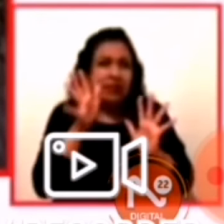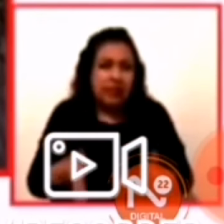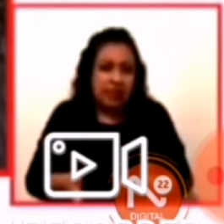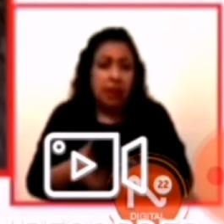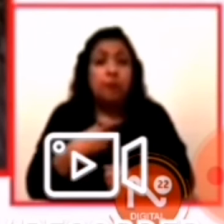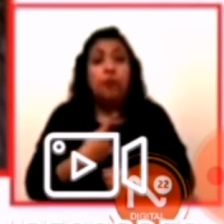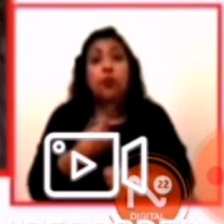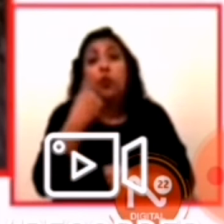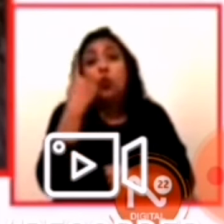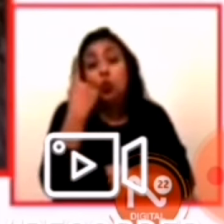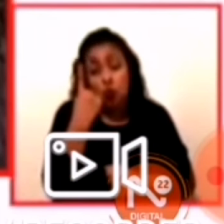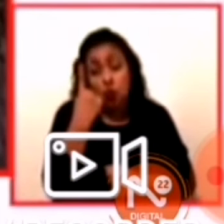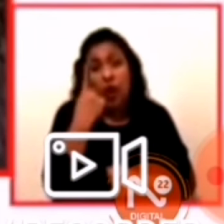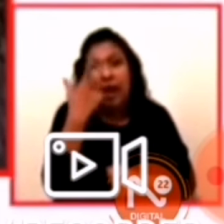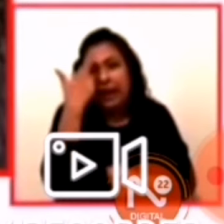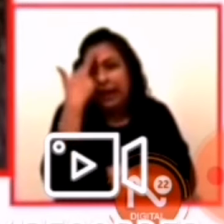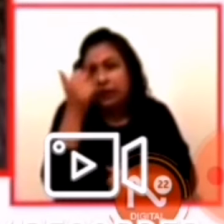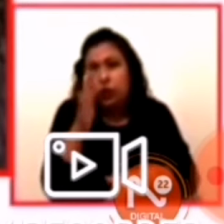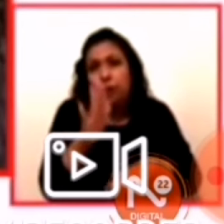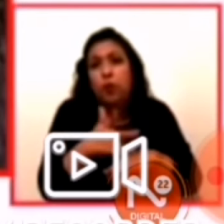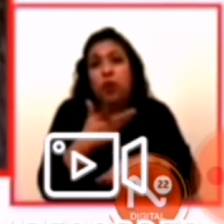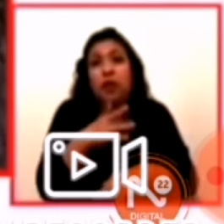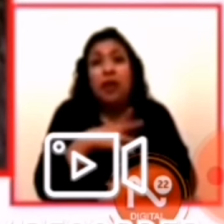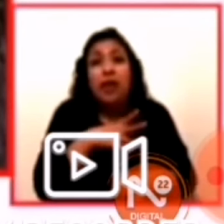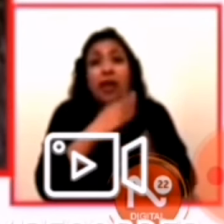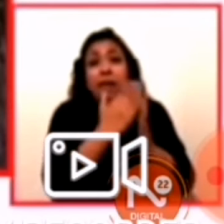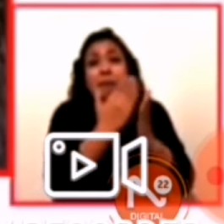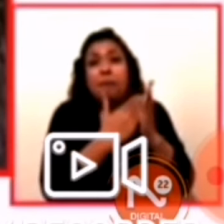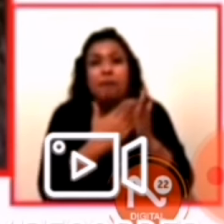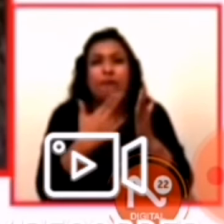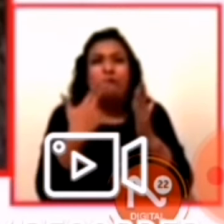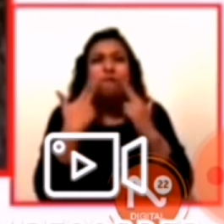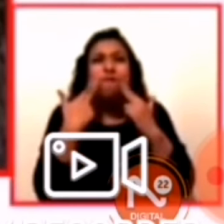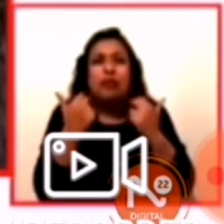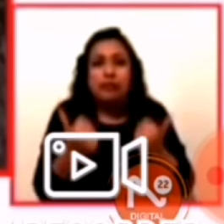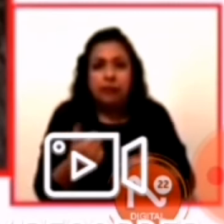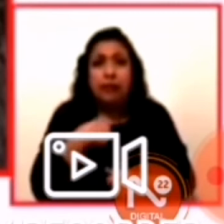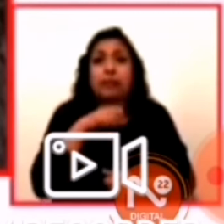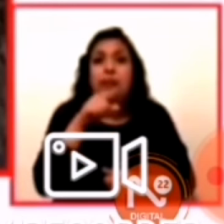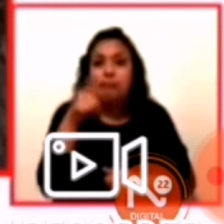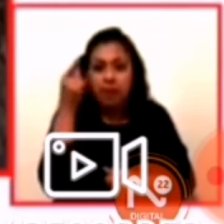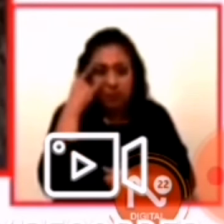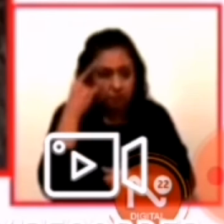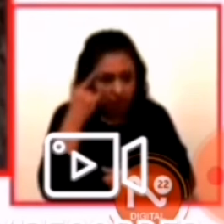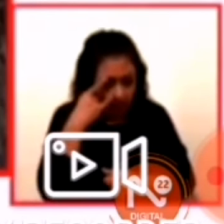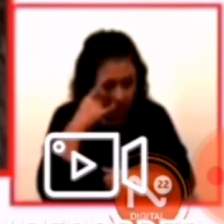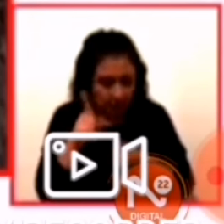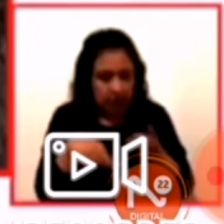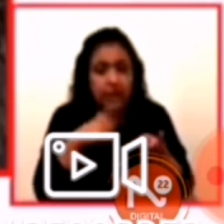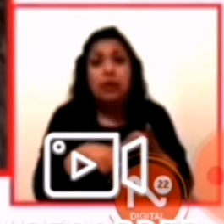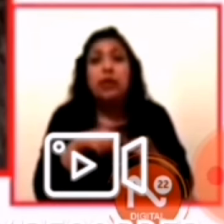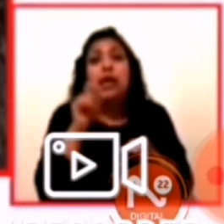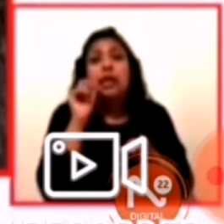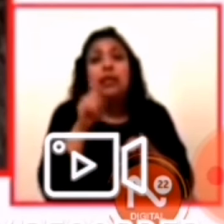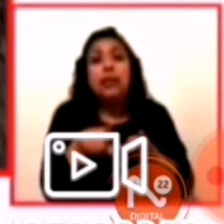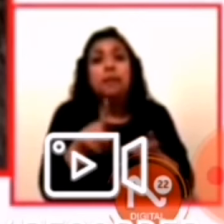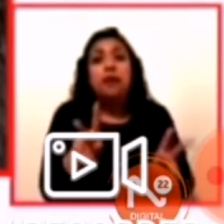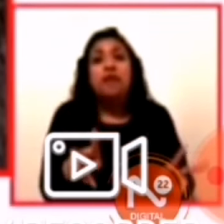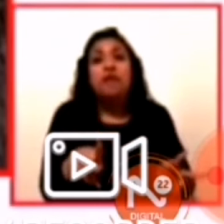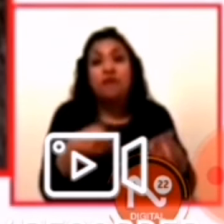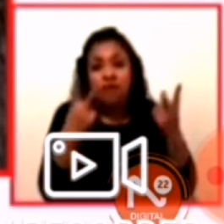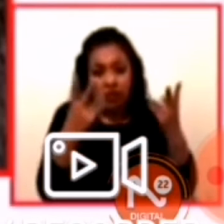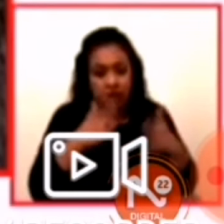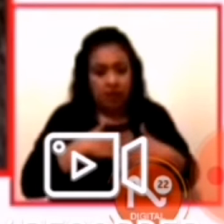Uno de las razones es el régimen fiscal, pero también está la piratería, está la venta directa